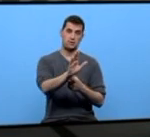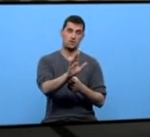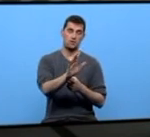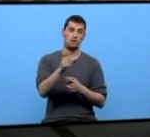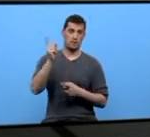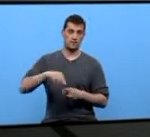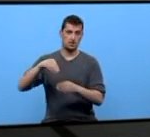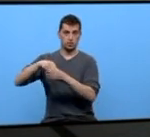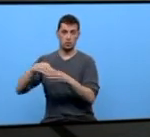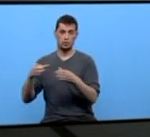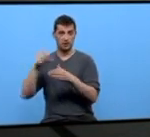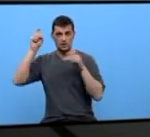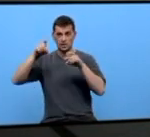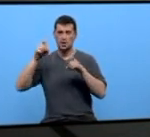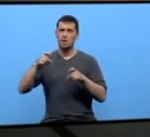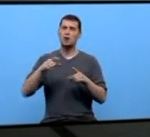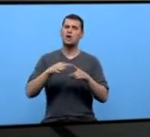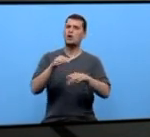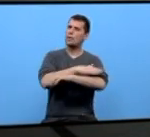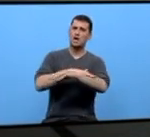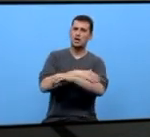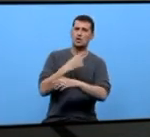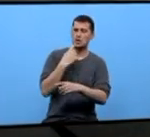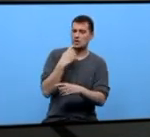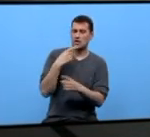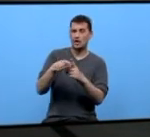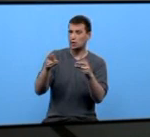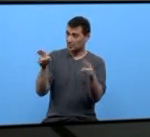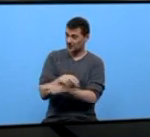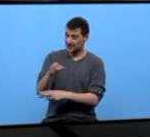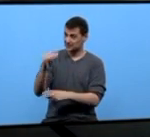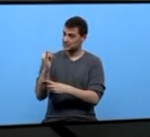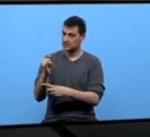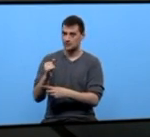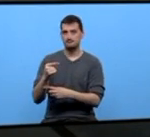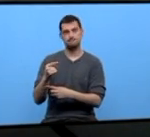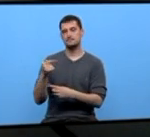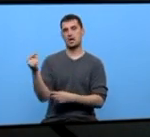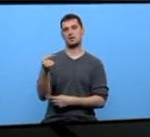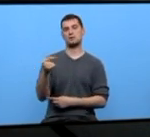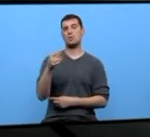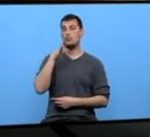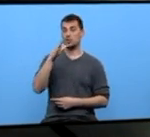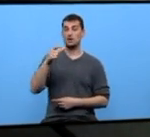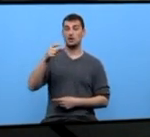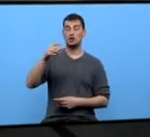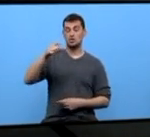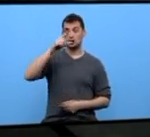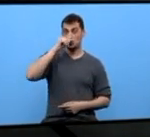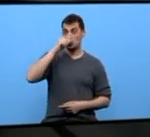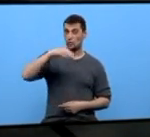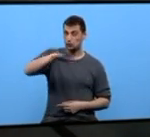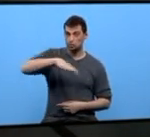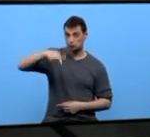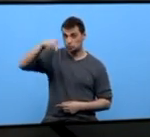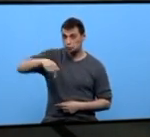educativa, o equipo de goberno afirmou que a supresión deste instituto terá efectos negativos, xa que unha ampla zona de Lugo, a parte sur da